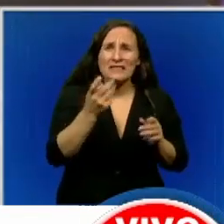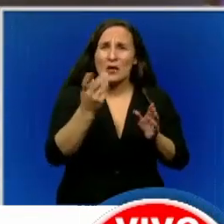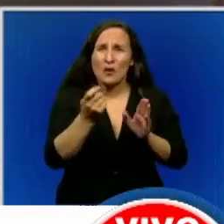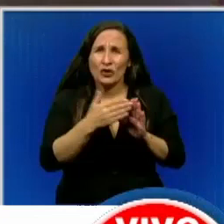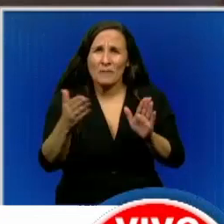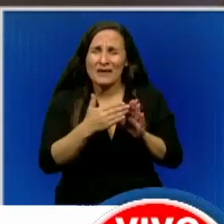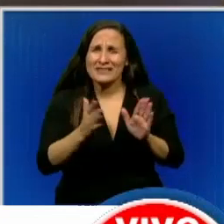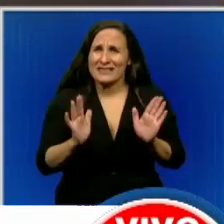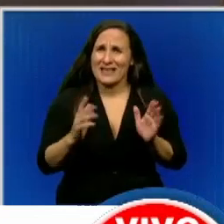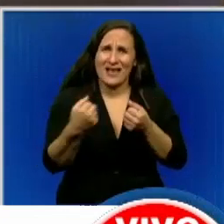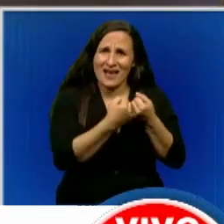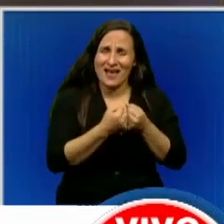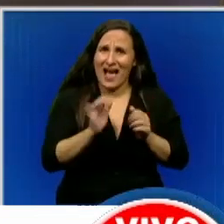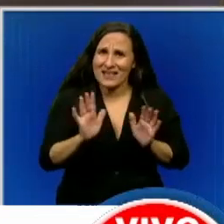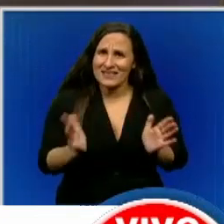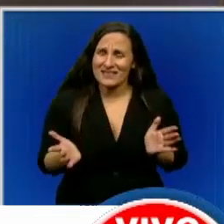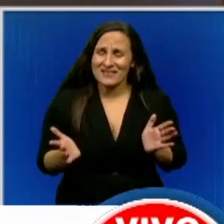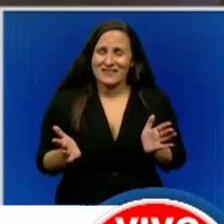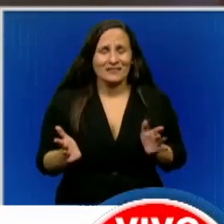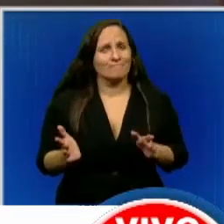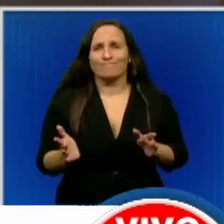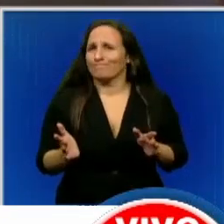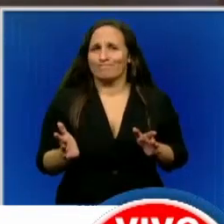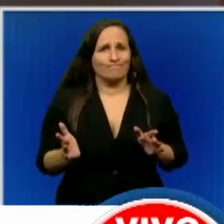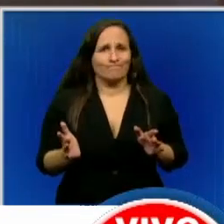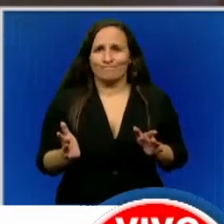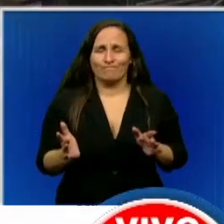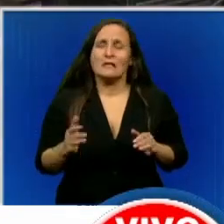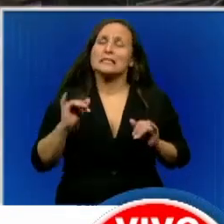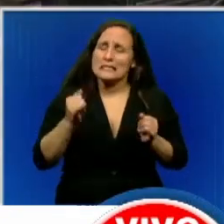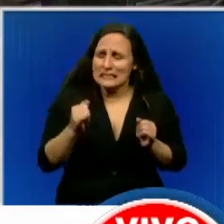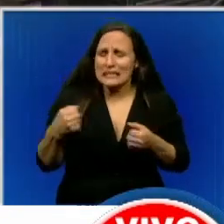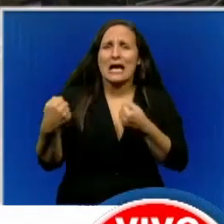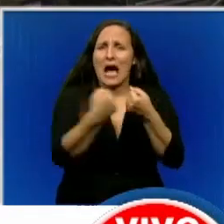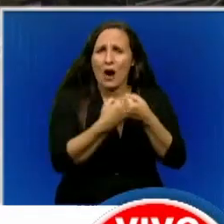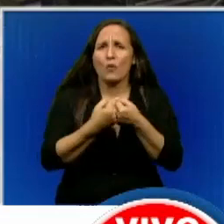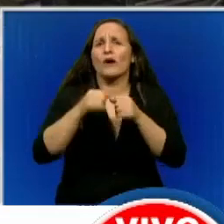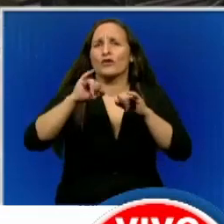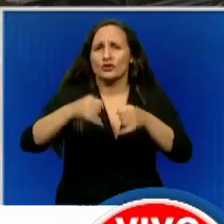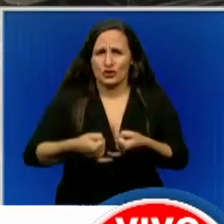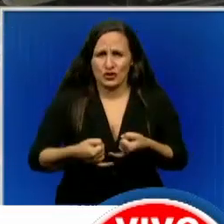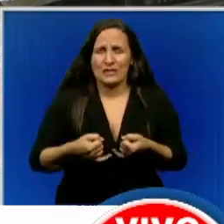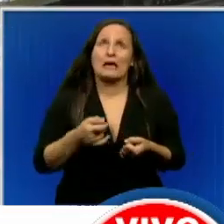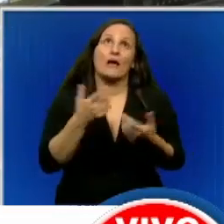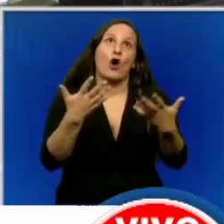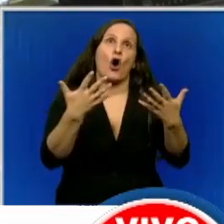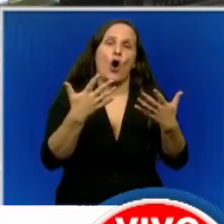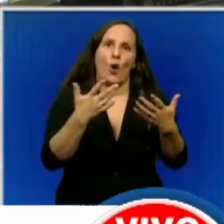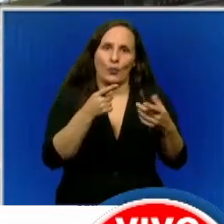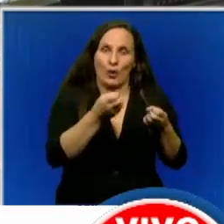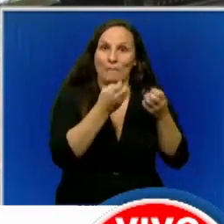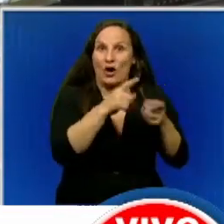fotos. No va así. Entonces, sí, es un acuerdo. Siempre es mejor que el conflicto,